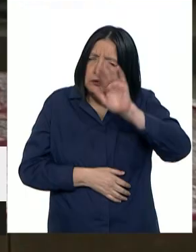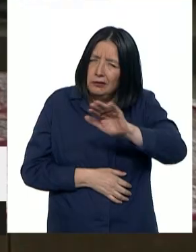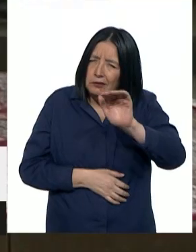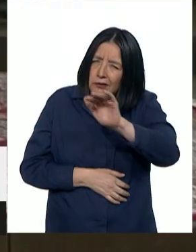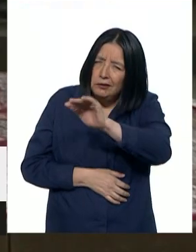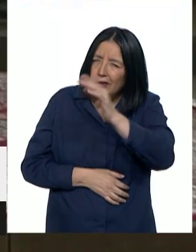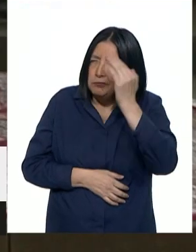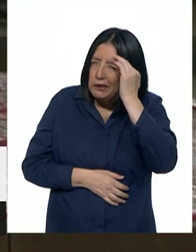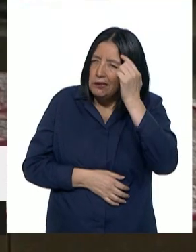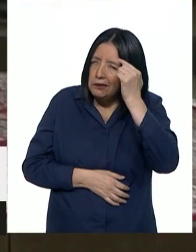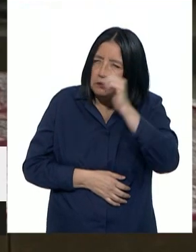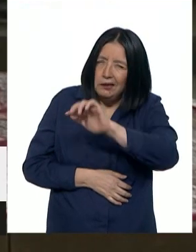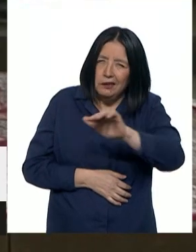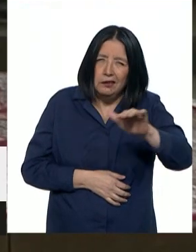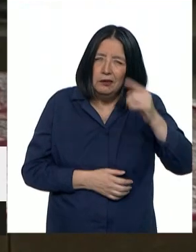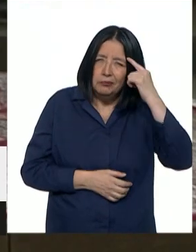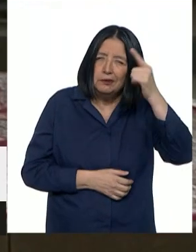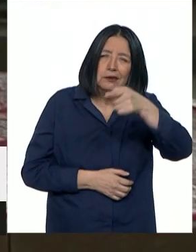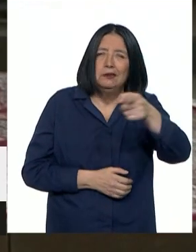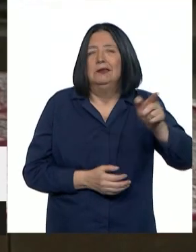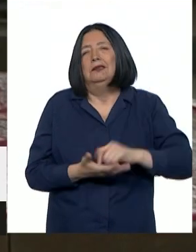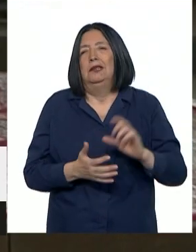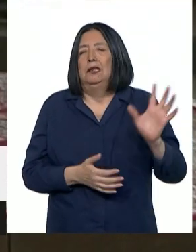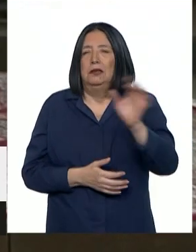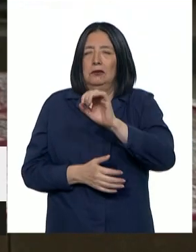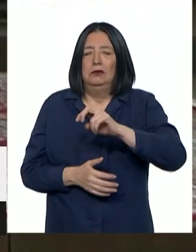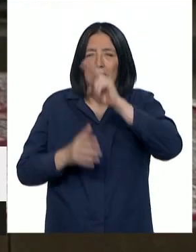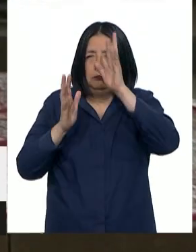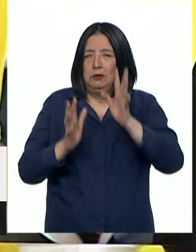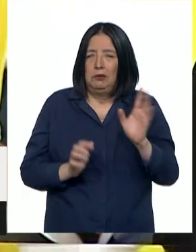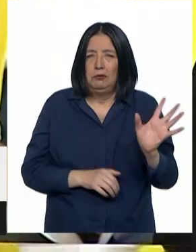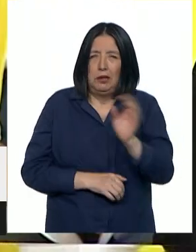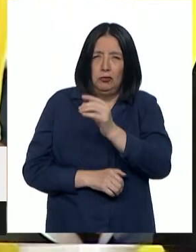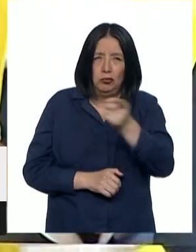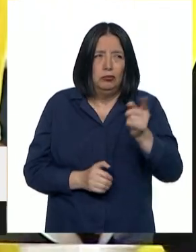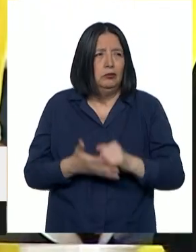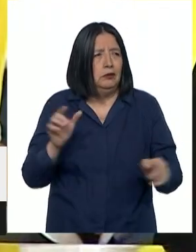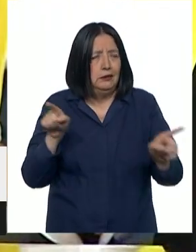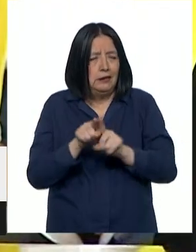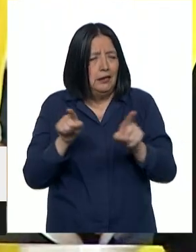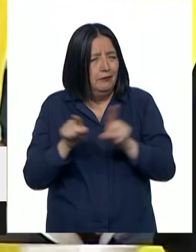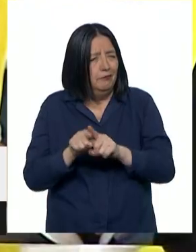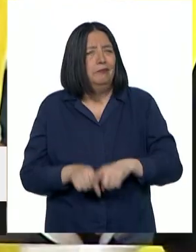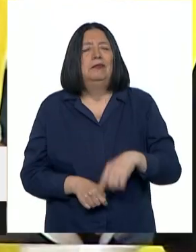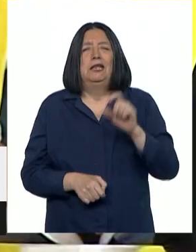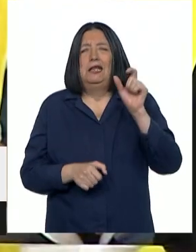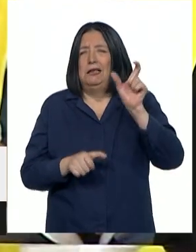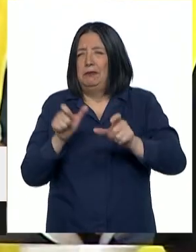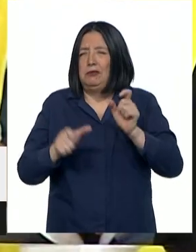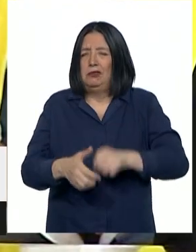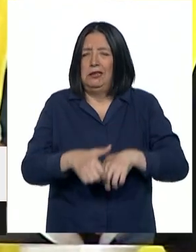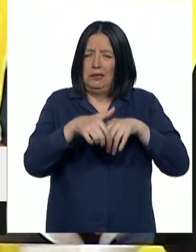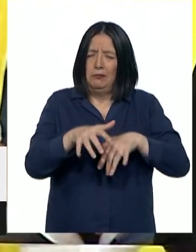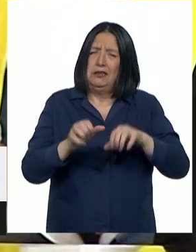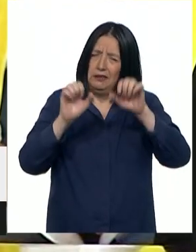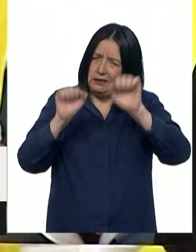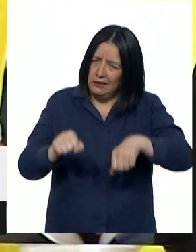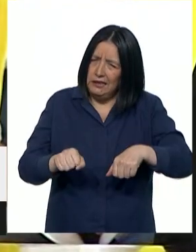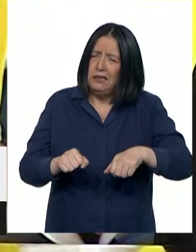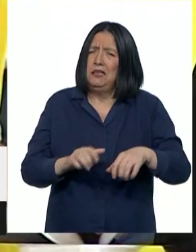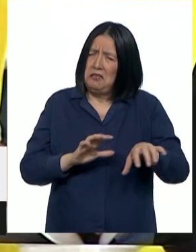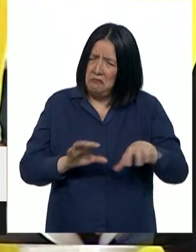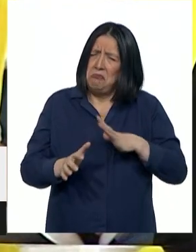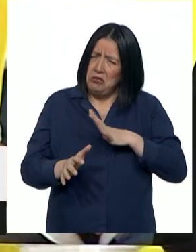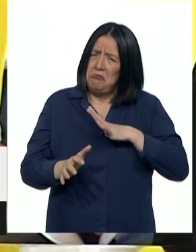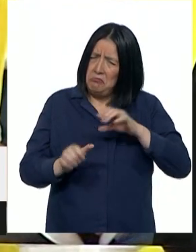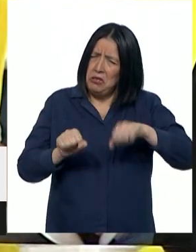reflexión a todos los ciudadanos, inclusive a los que marchan, háganlo